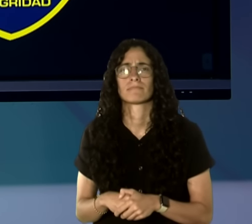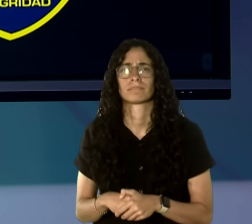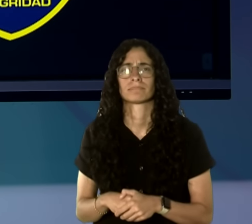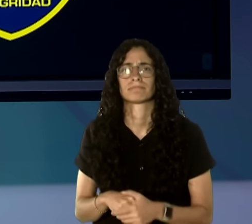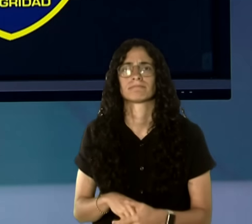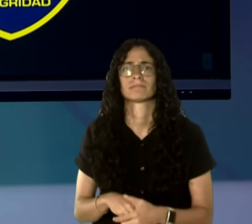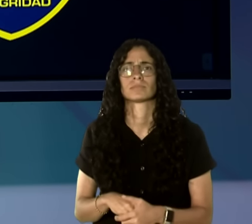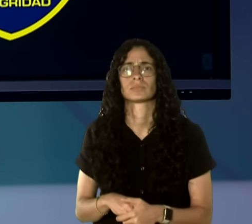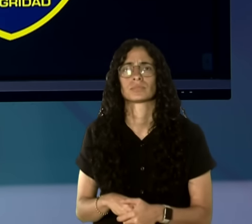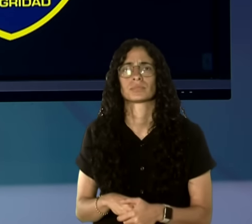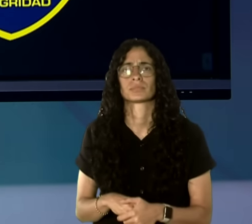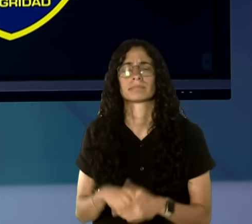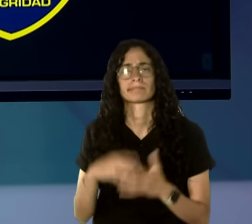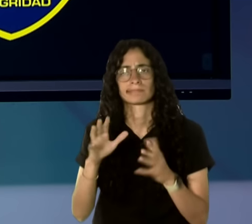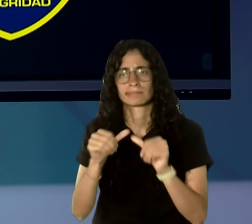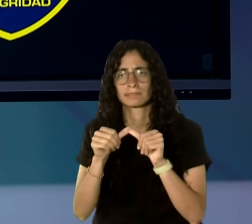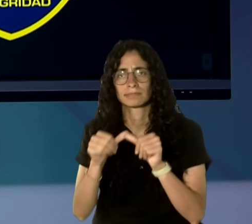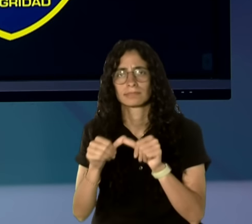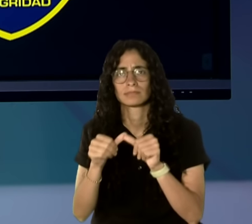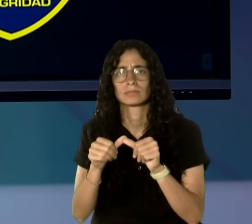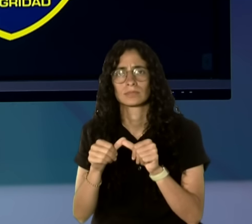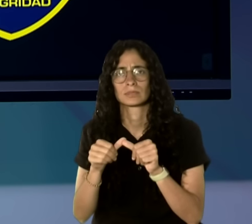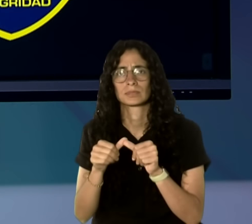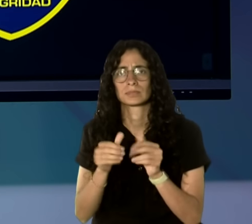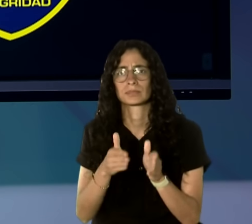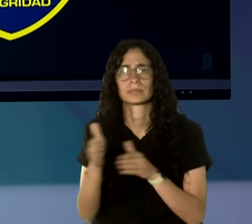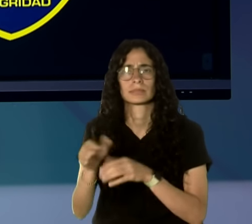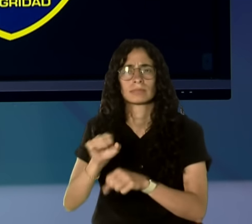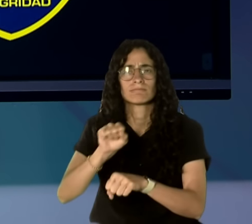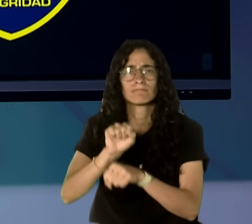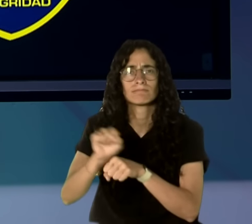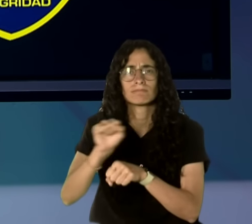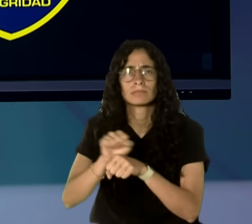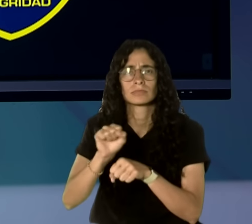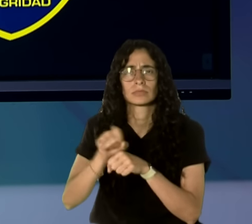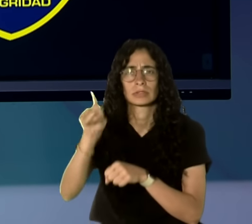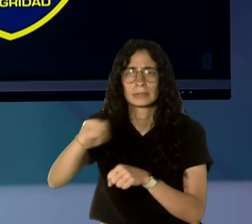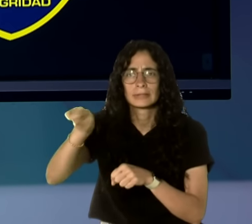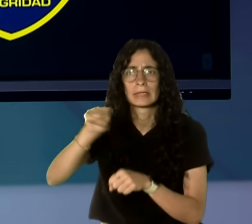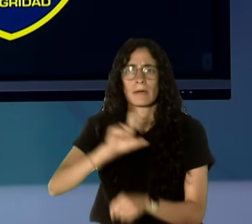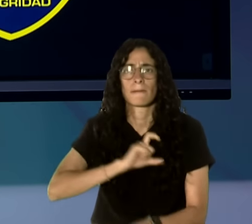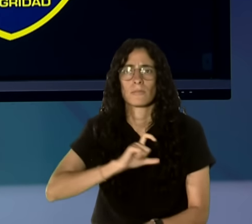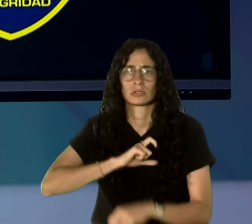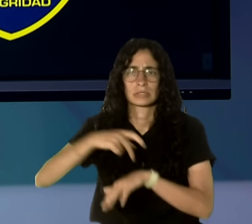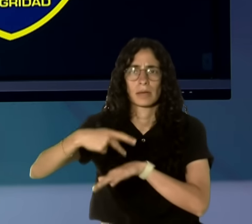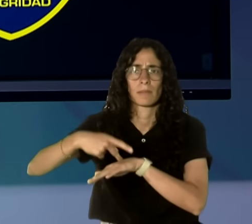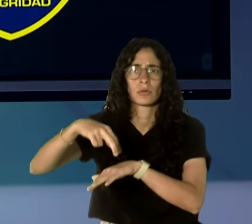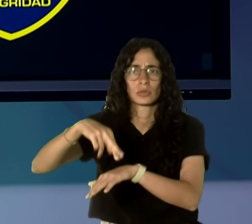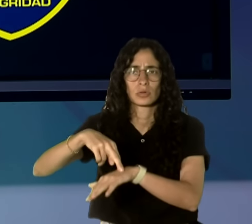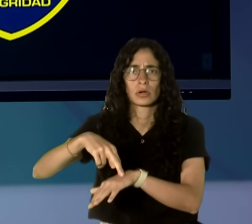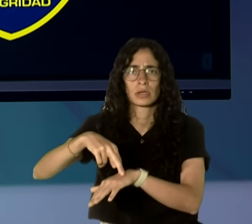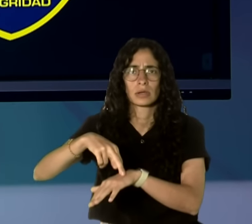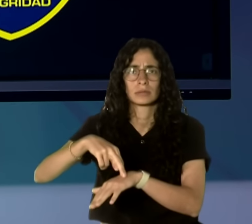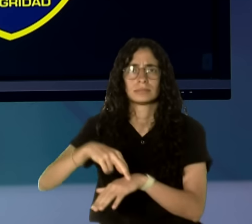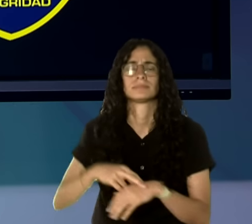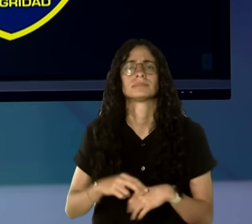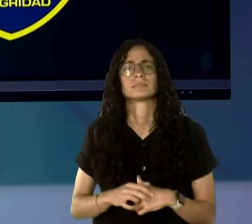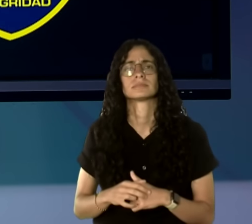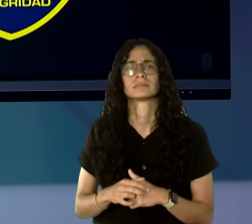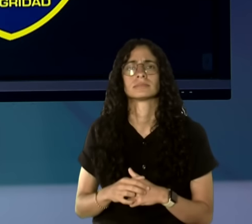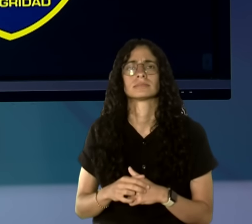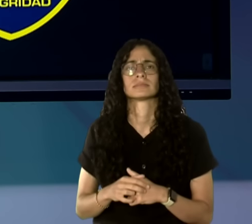caballeros y seguimos acá en cuanto al trabajo que realiza nuestro negociado de la policía de Puerto Rico y ya que estamos ahí en